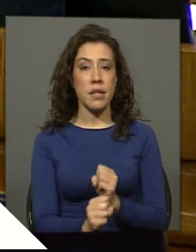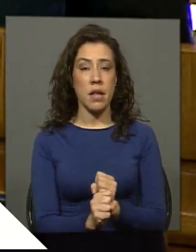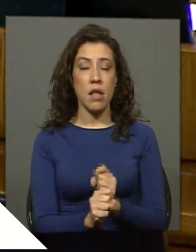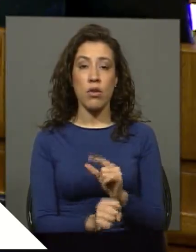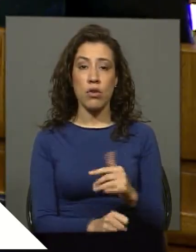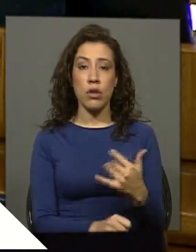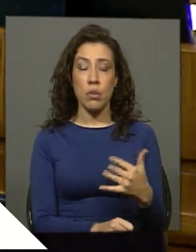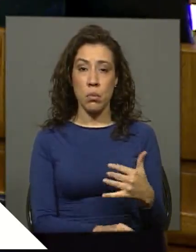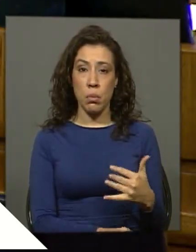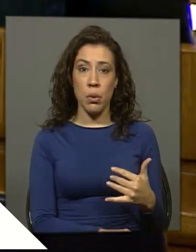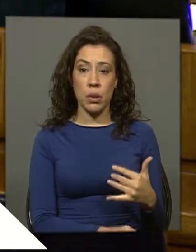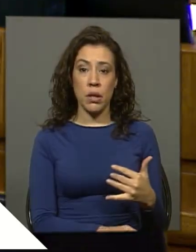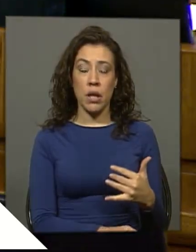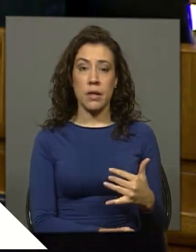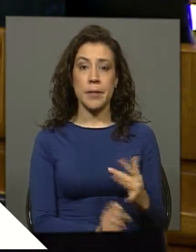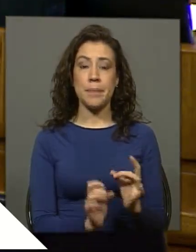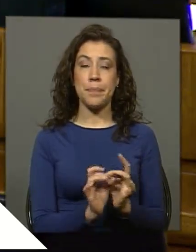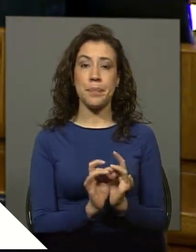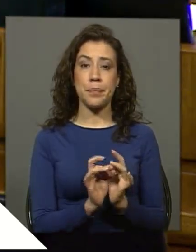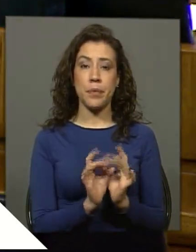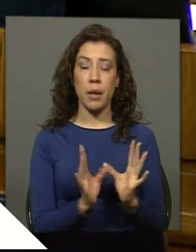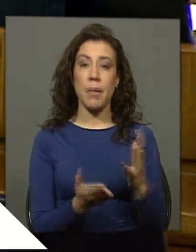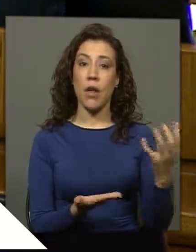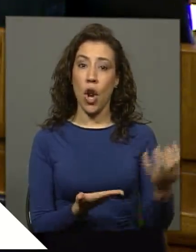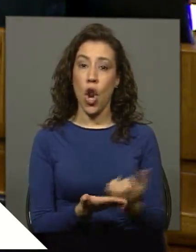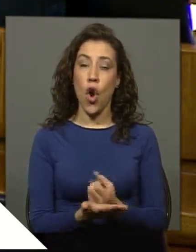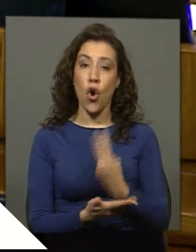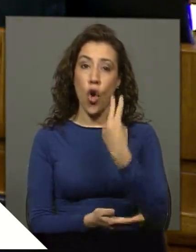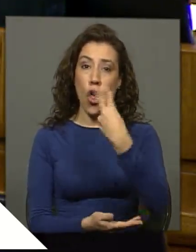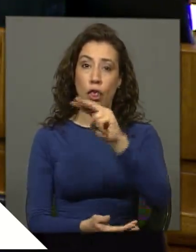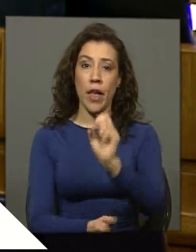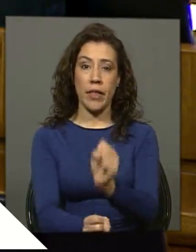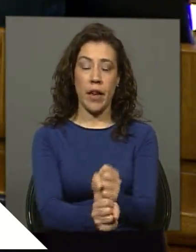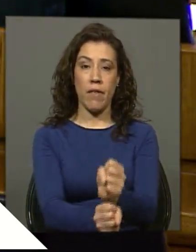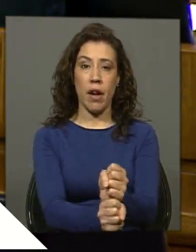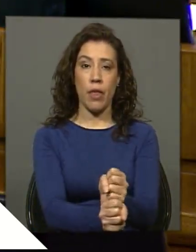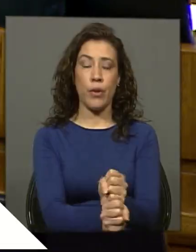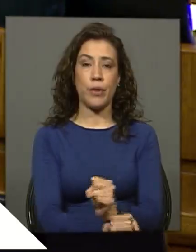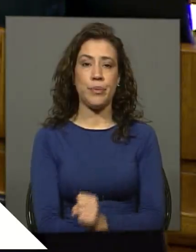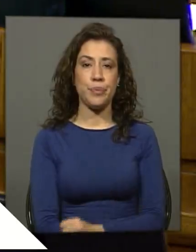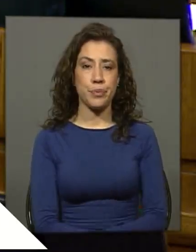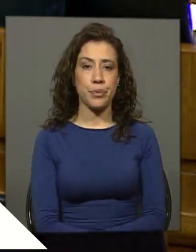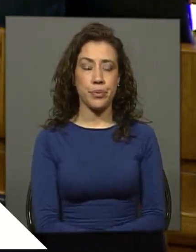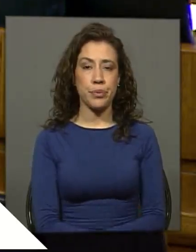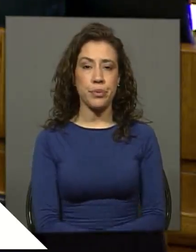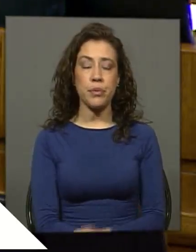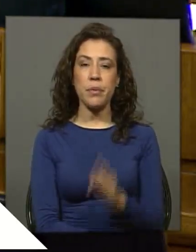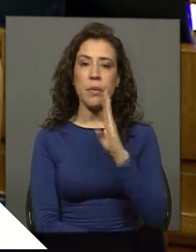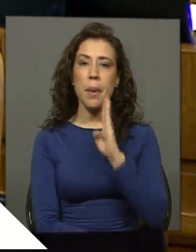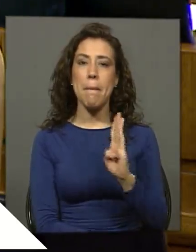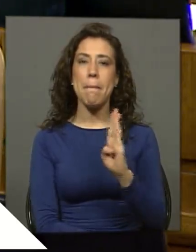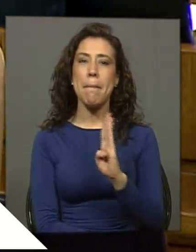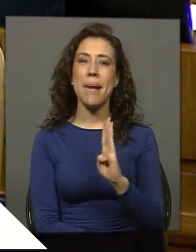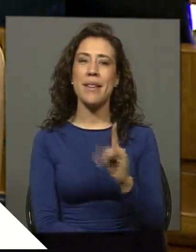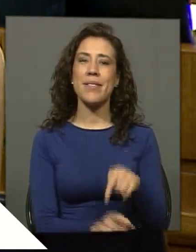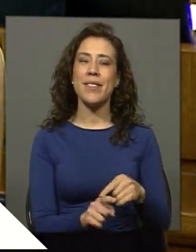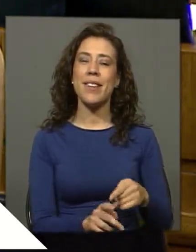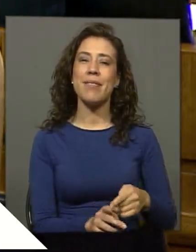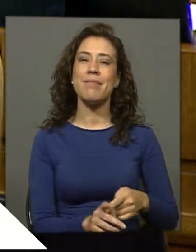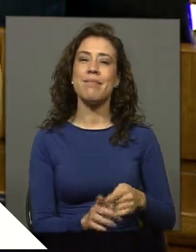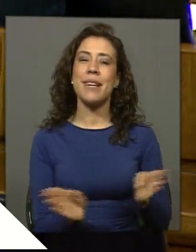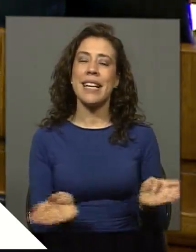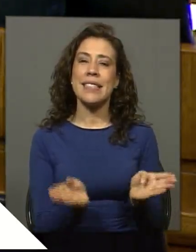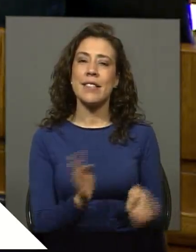destacable es importante sin duda es un logro de los trabajadores los beneficios que tiene este incentivo al